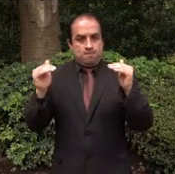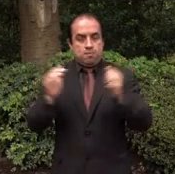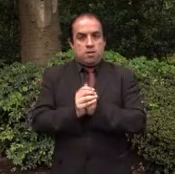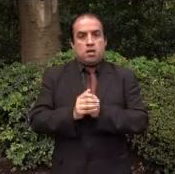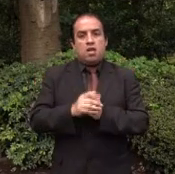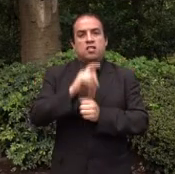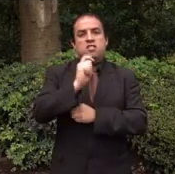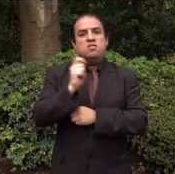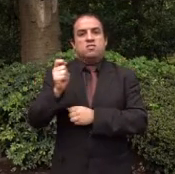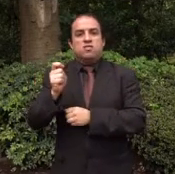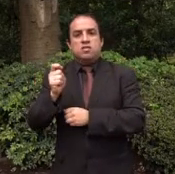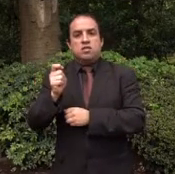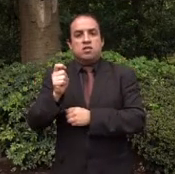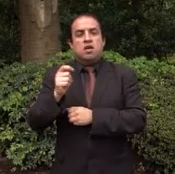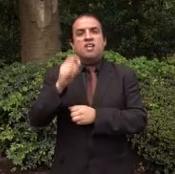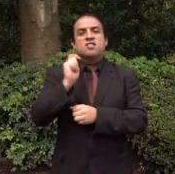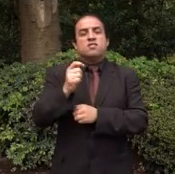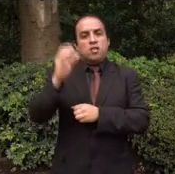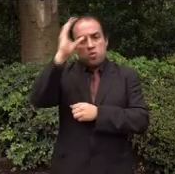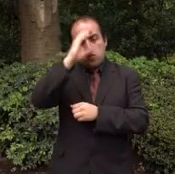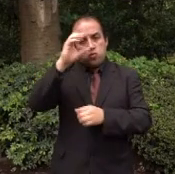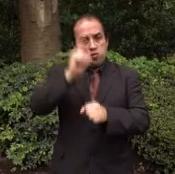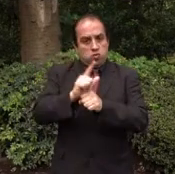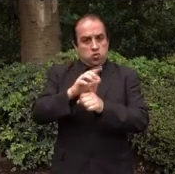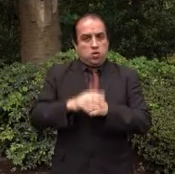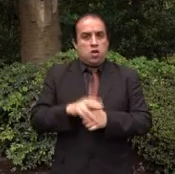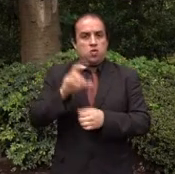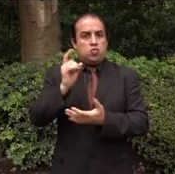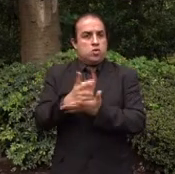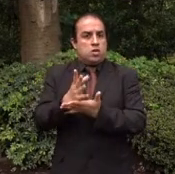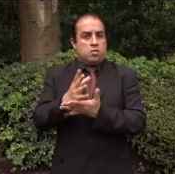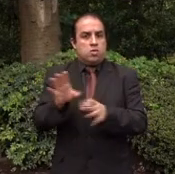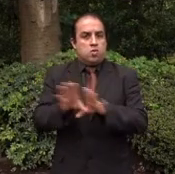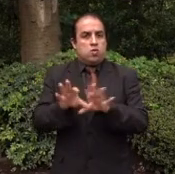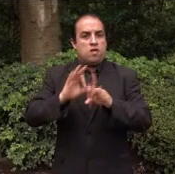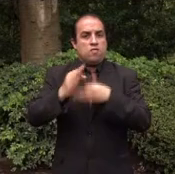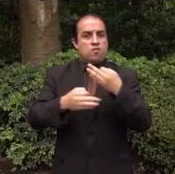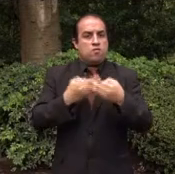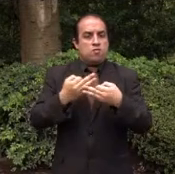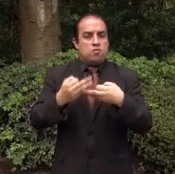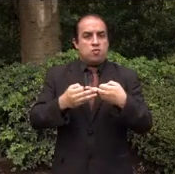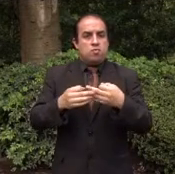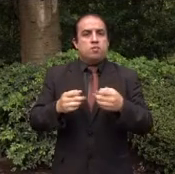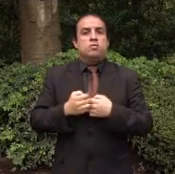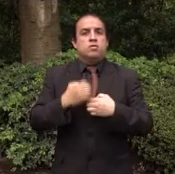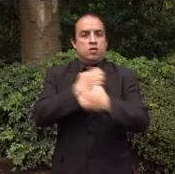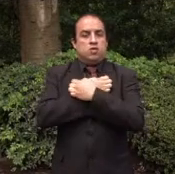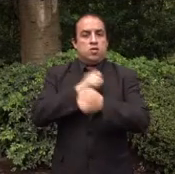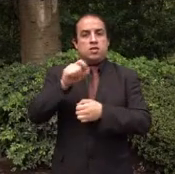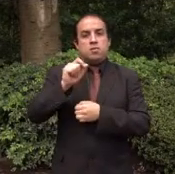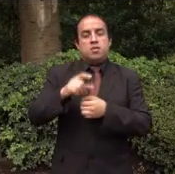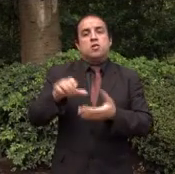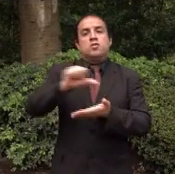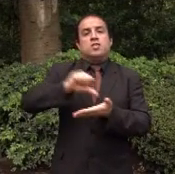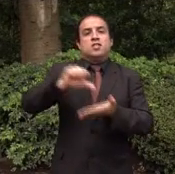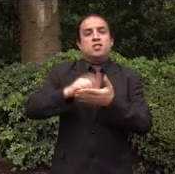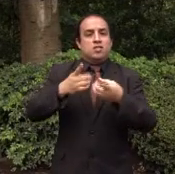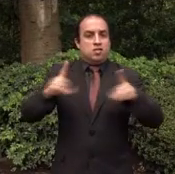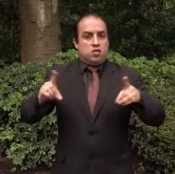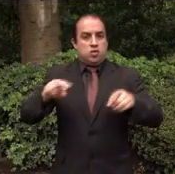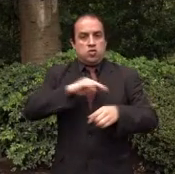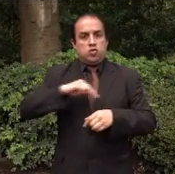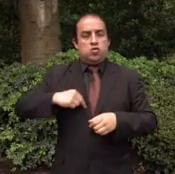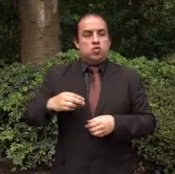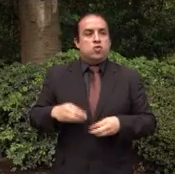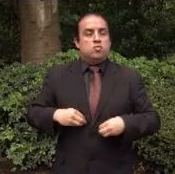la cultura, no como un elemento aislado, sino el centro del desarrollo. Hemos salvado la vida,